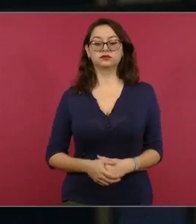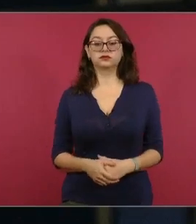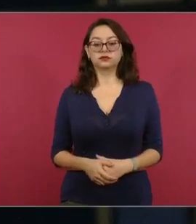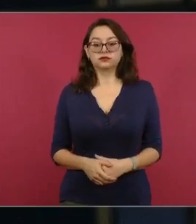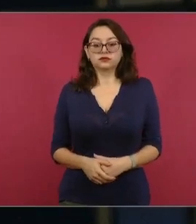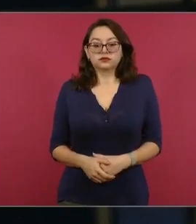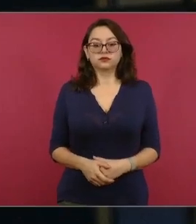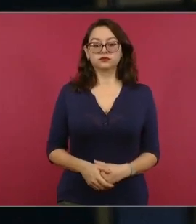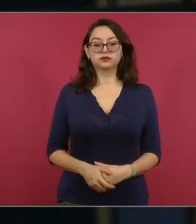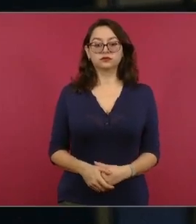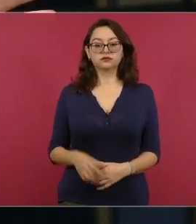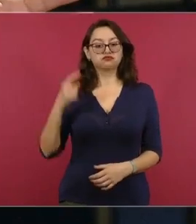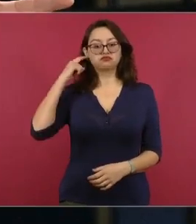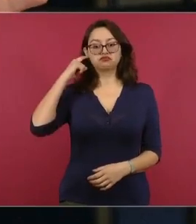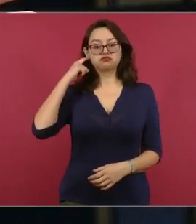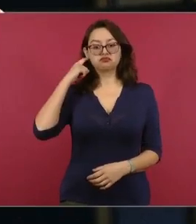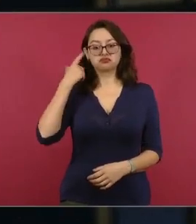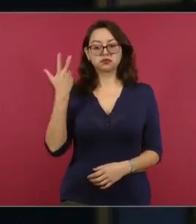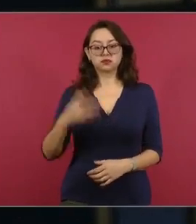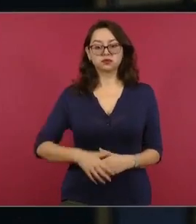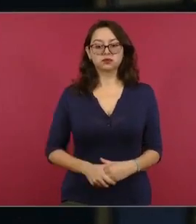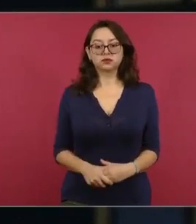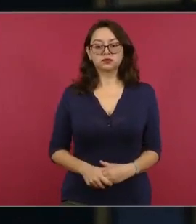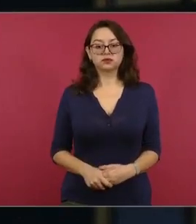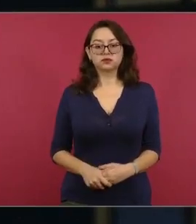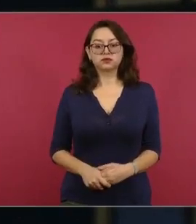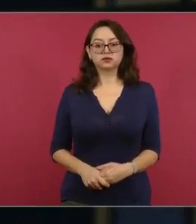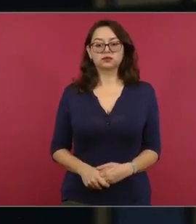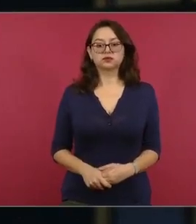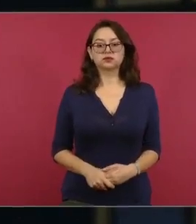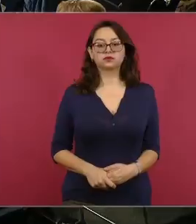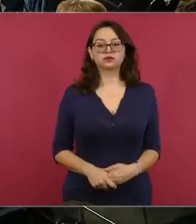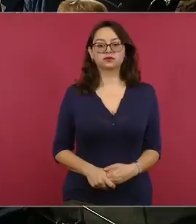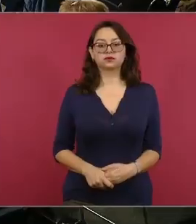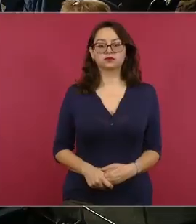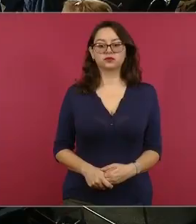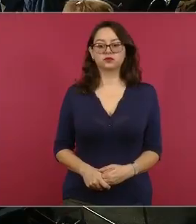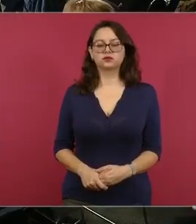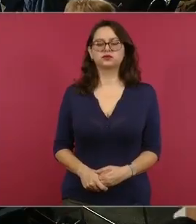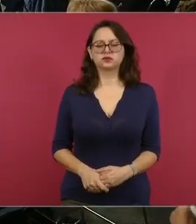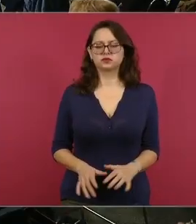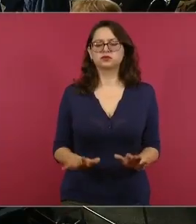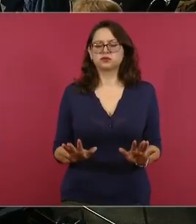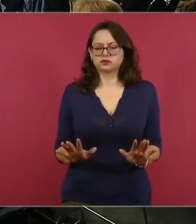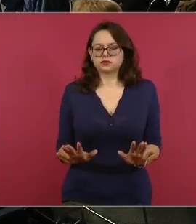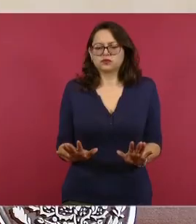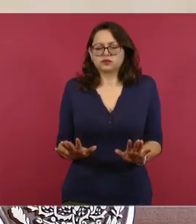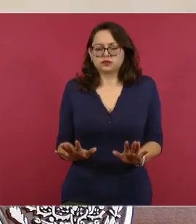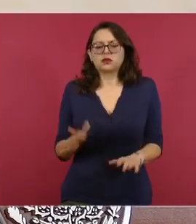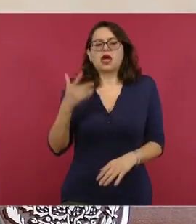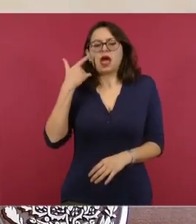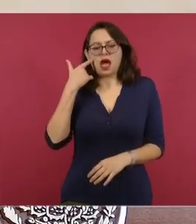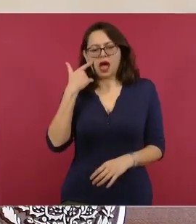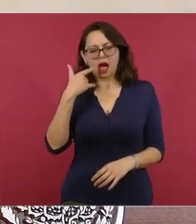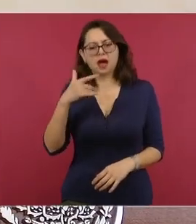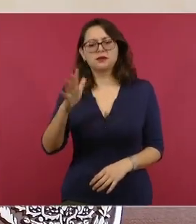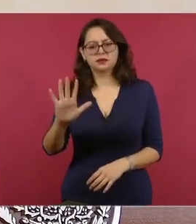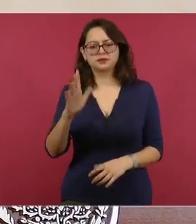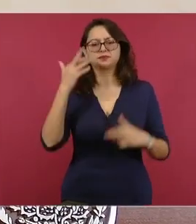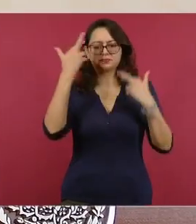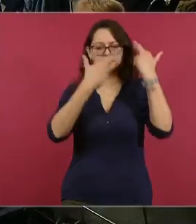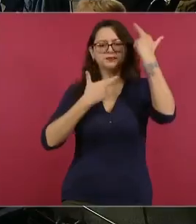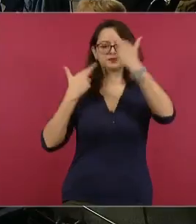sería Tren Maya. En este lapso usted se dará. Voy a verlo. Voy a analizarlo.